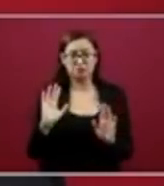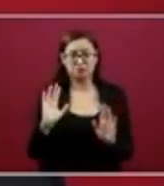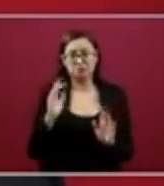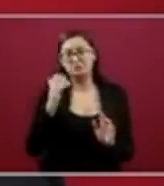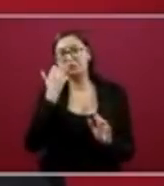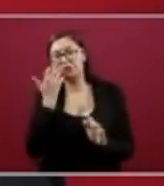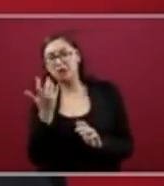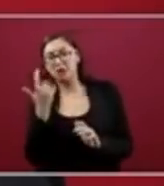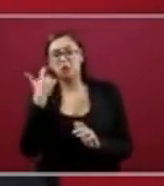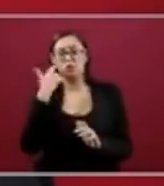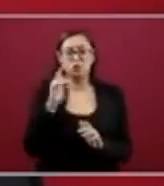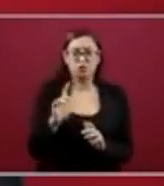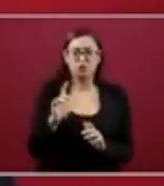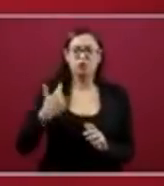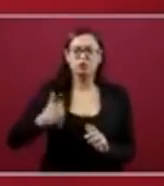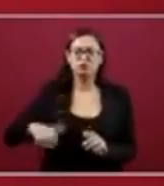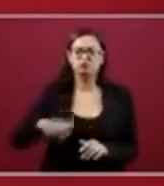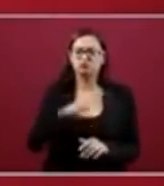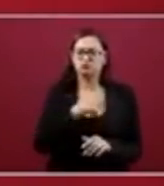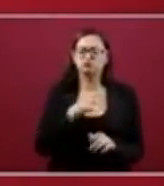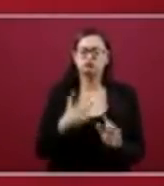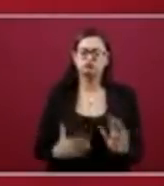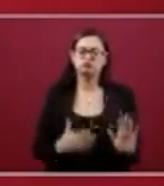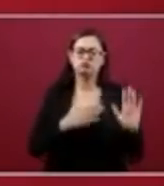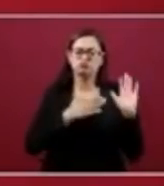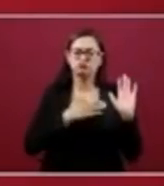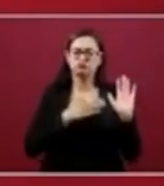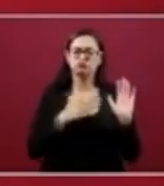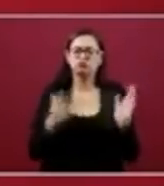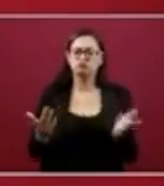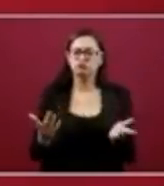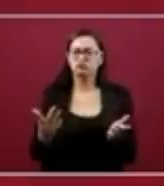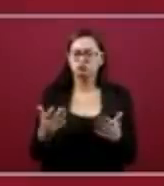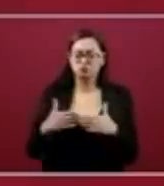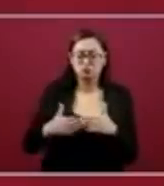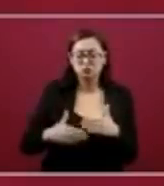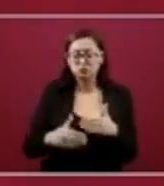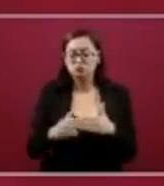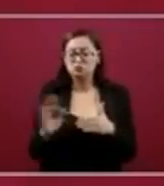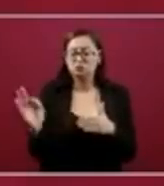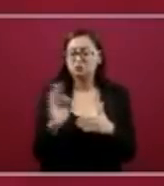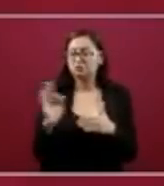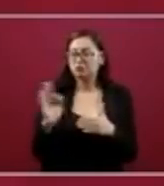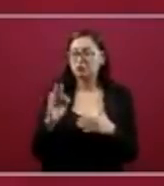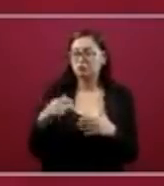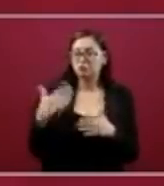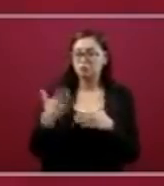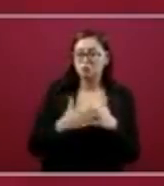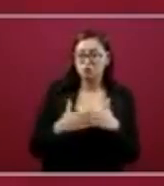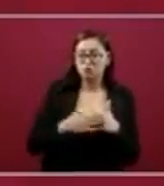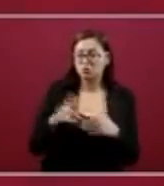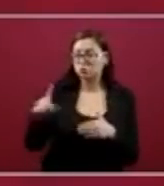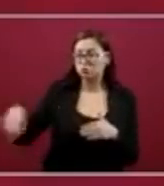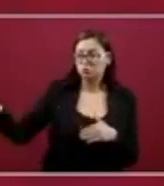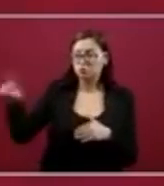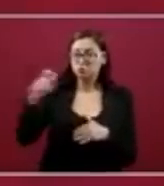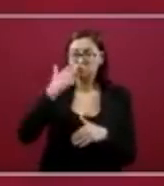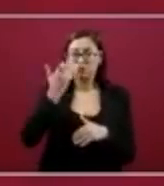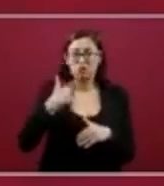vamos a cumplir el compromiso de someternos a la revocación del mandato. El pueblo pone, el pueblo